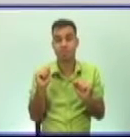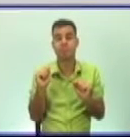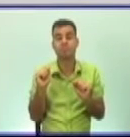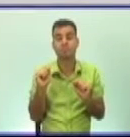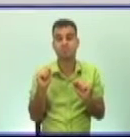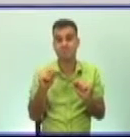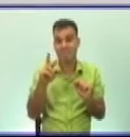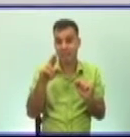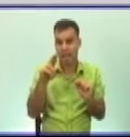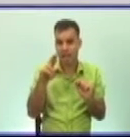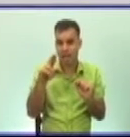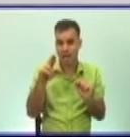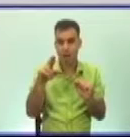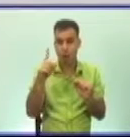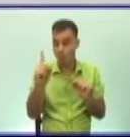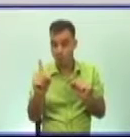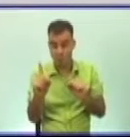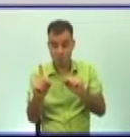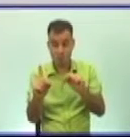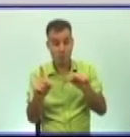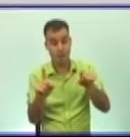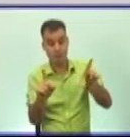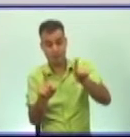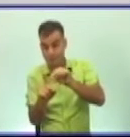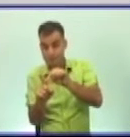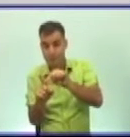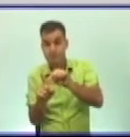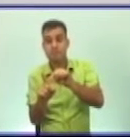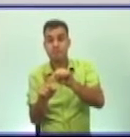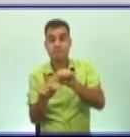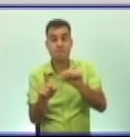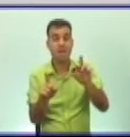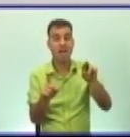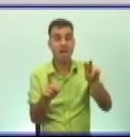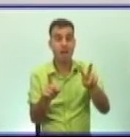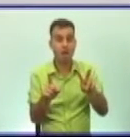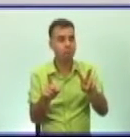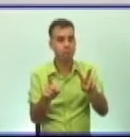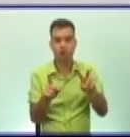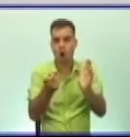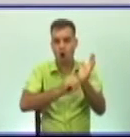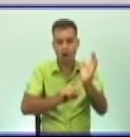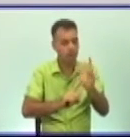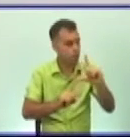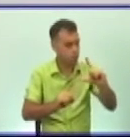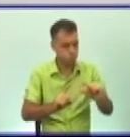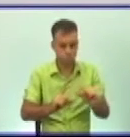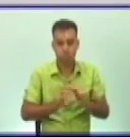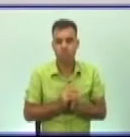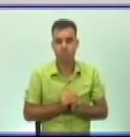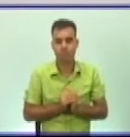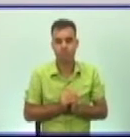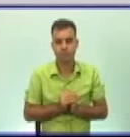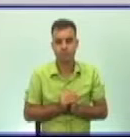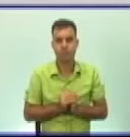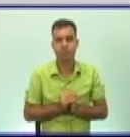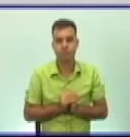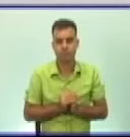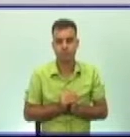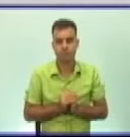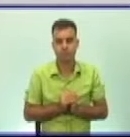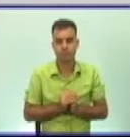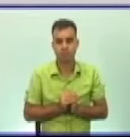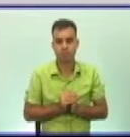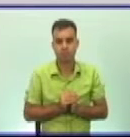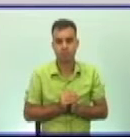circuito, mayor es el valor de la amplitud de la corriente. Es decir, esto es bien importante. El valor de la resistencia es grande,